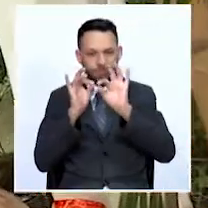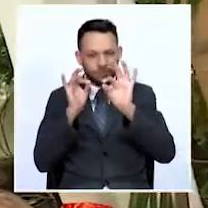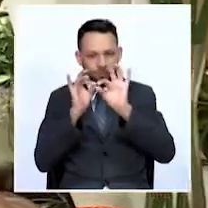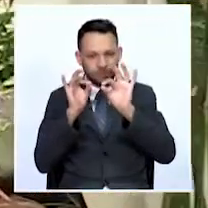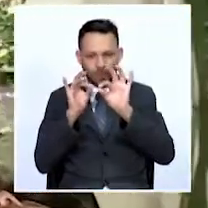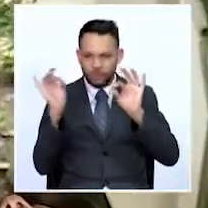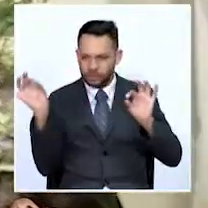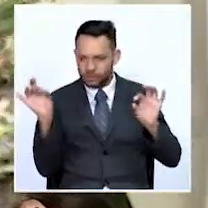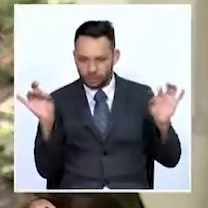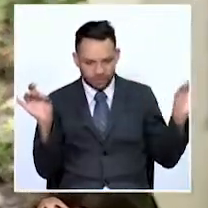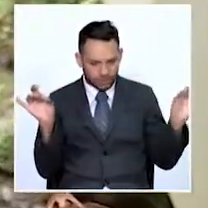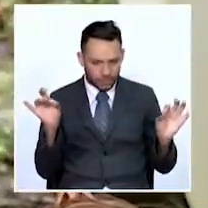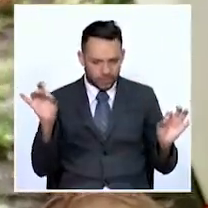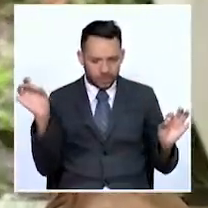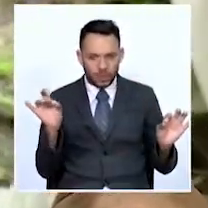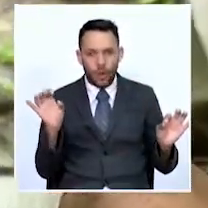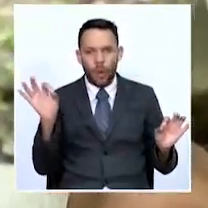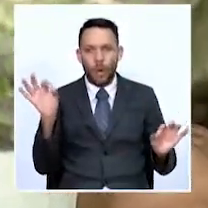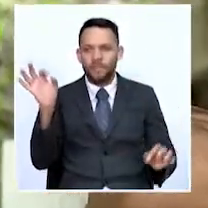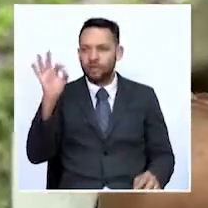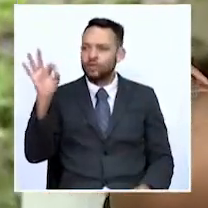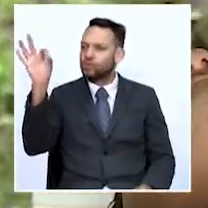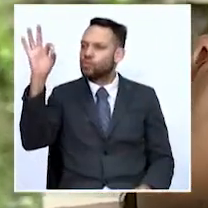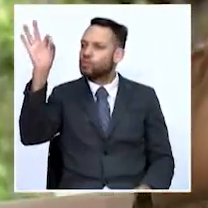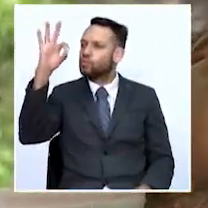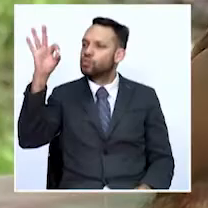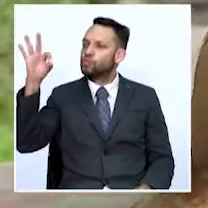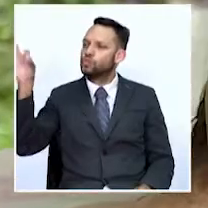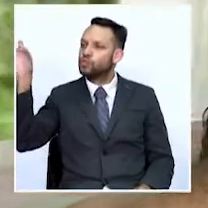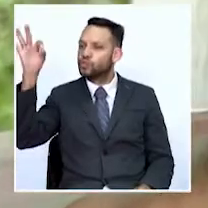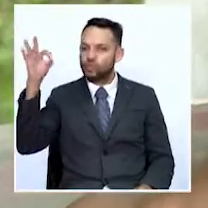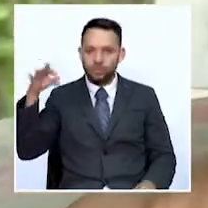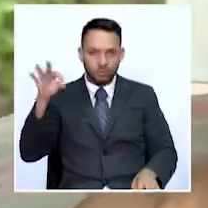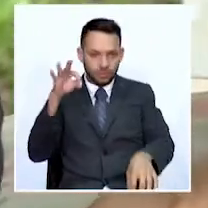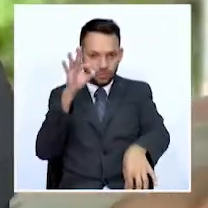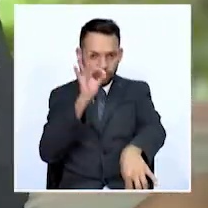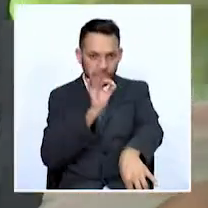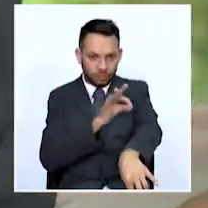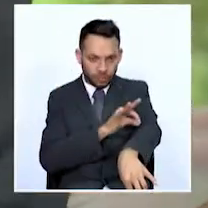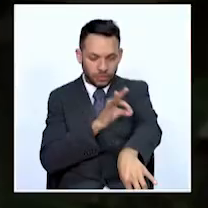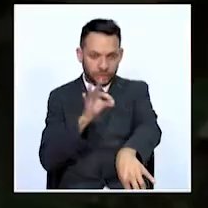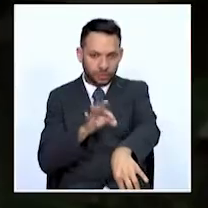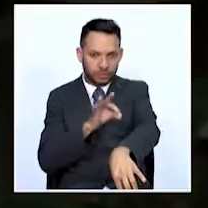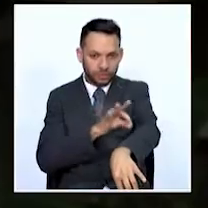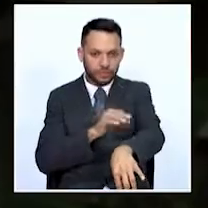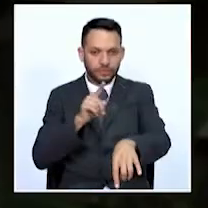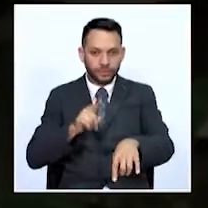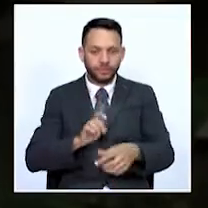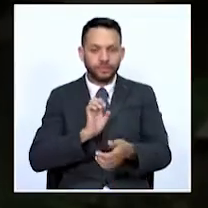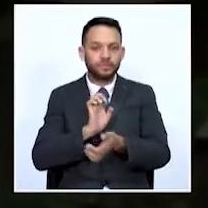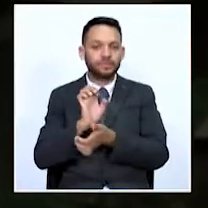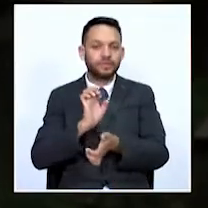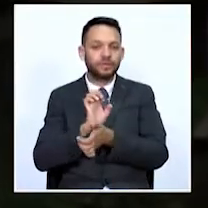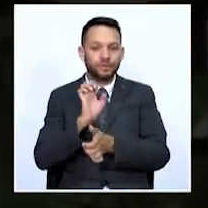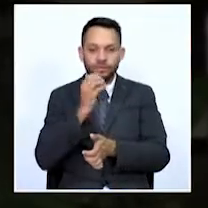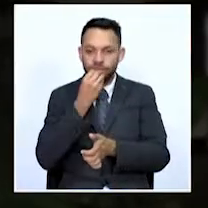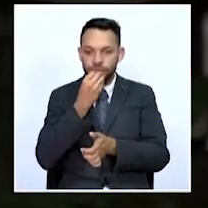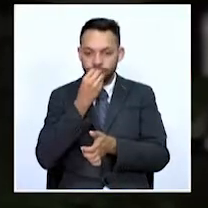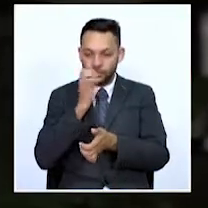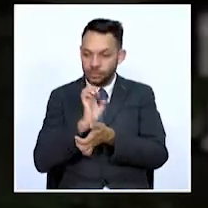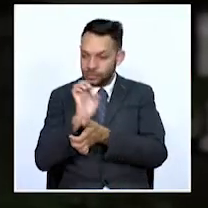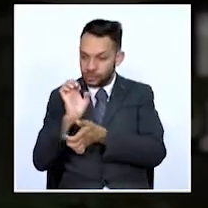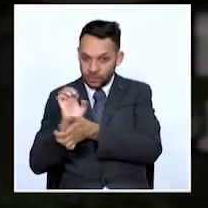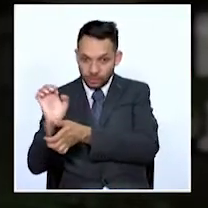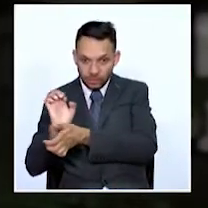terapia neural, acupuntura, le puede hacer programas de dietas y ayunos, le puede colocar